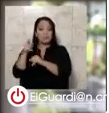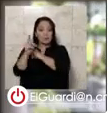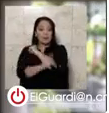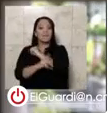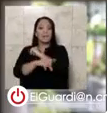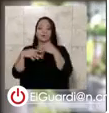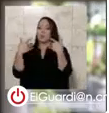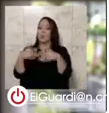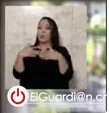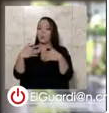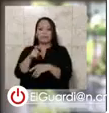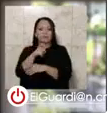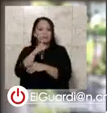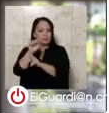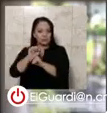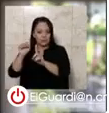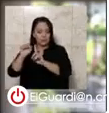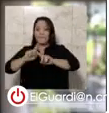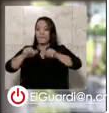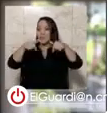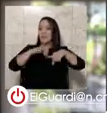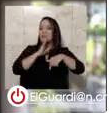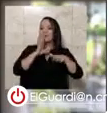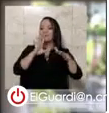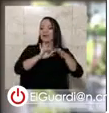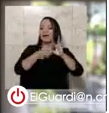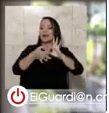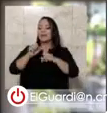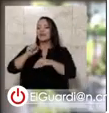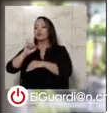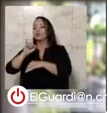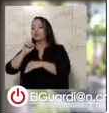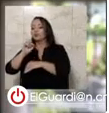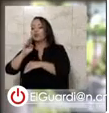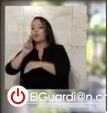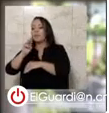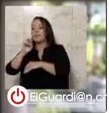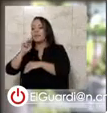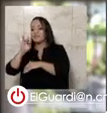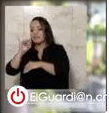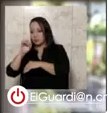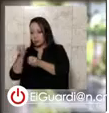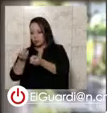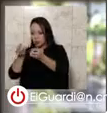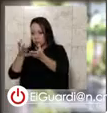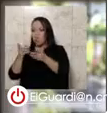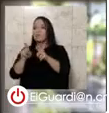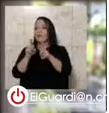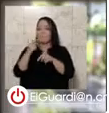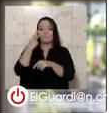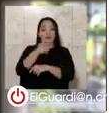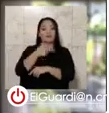están comprometidas. Pero como aquí hablamos de cadenas de suministro, también Chile se